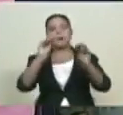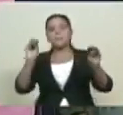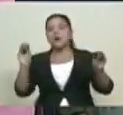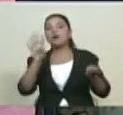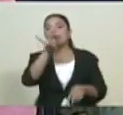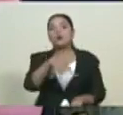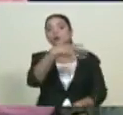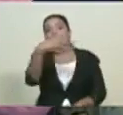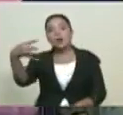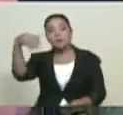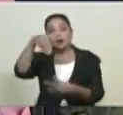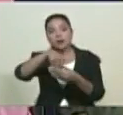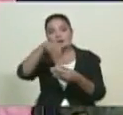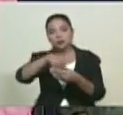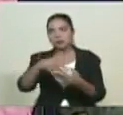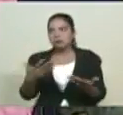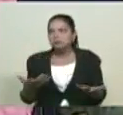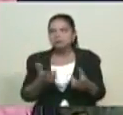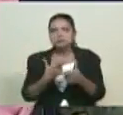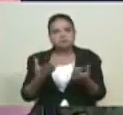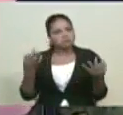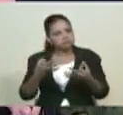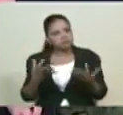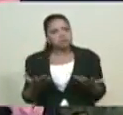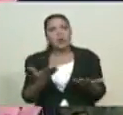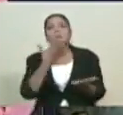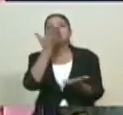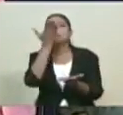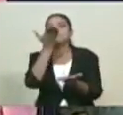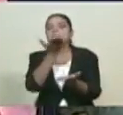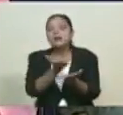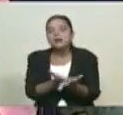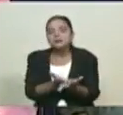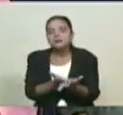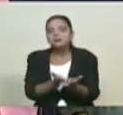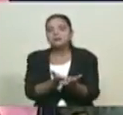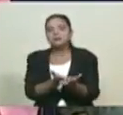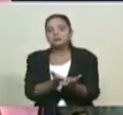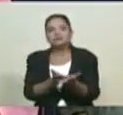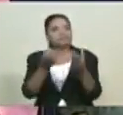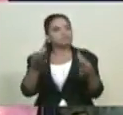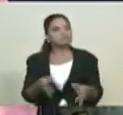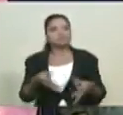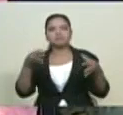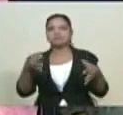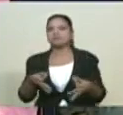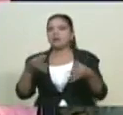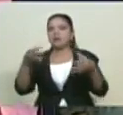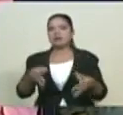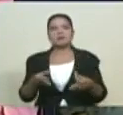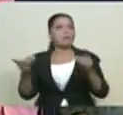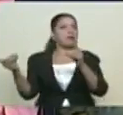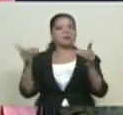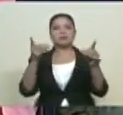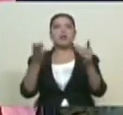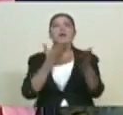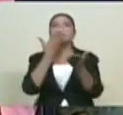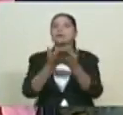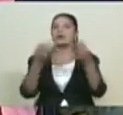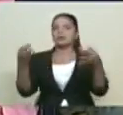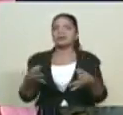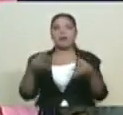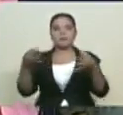electoral, y realmente un planteamiento que permanentemente aparecía en la mesa de diálogo, pues ya se